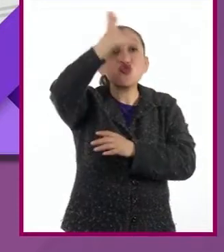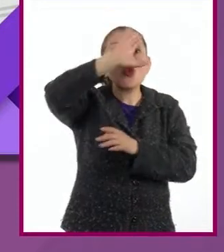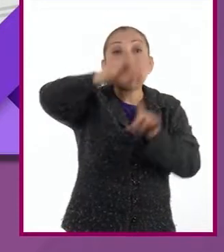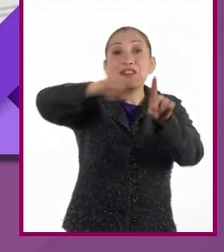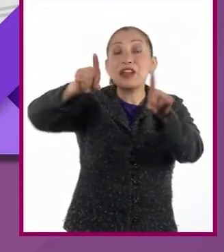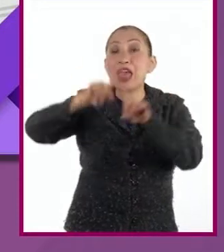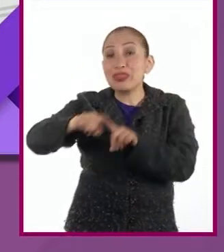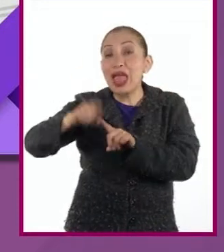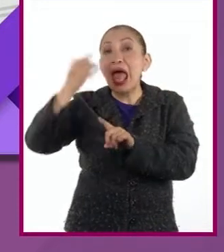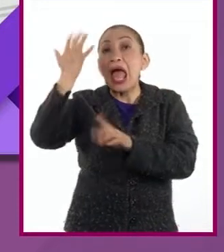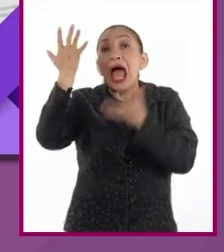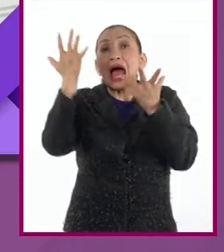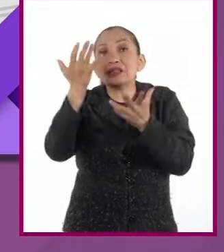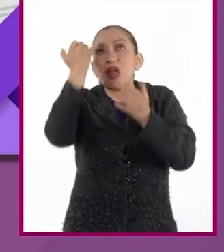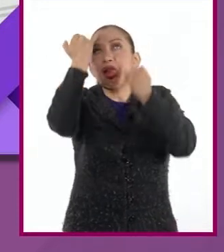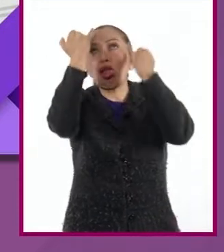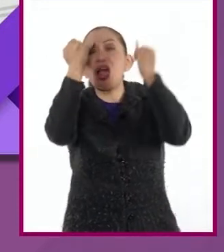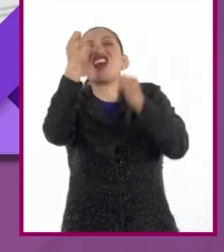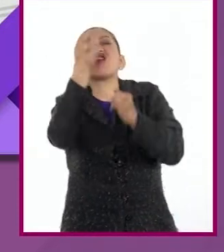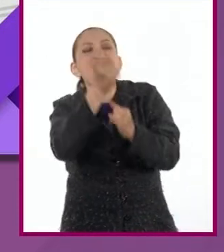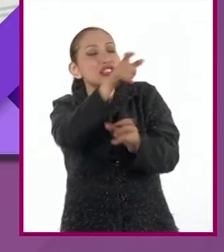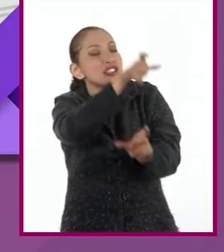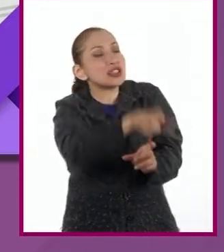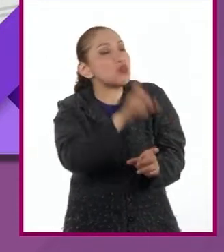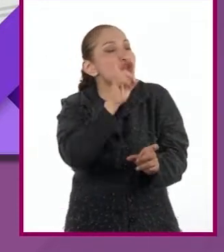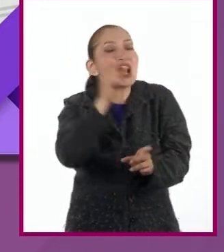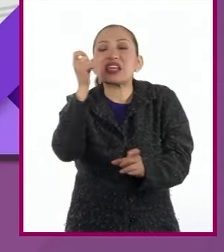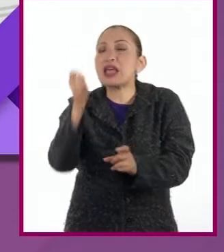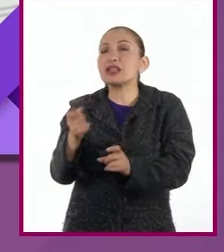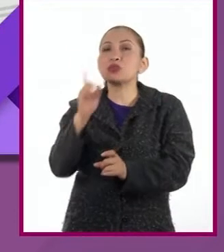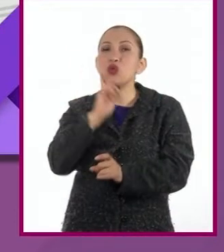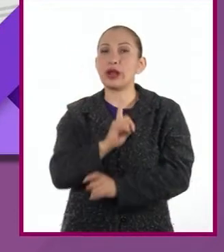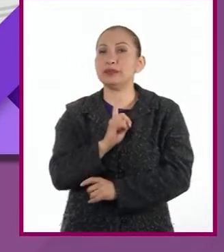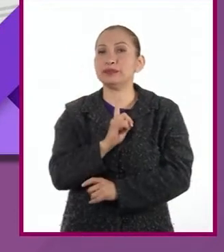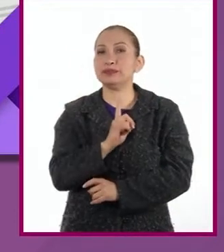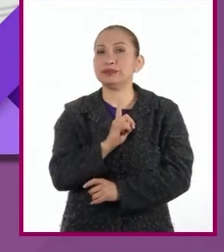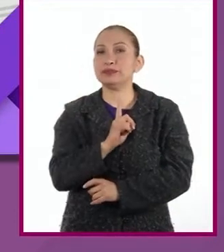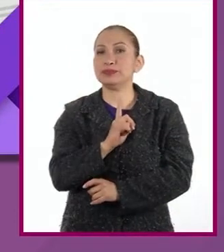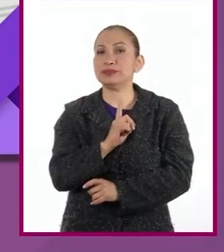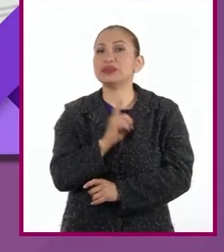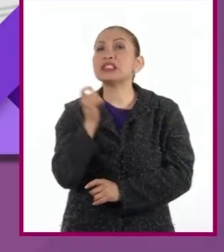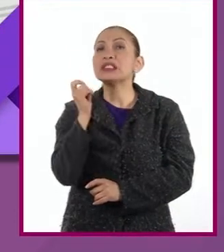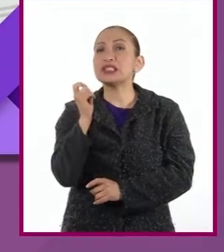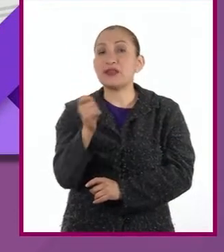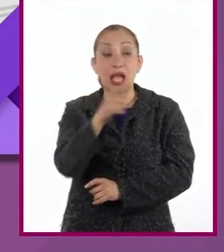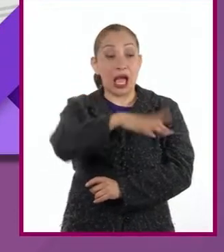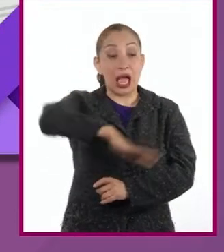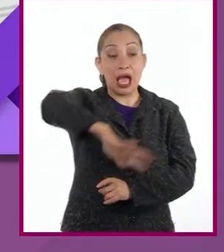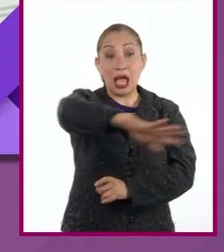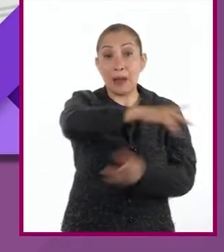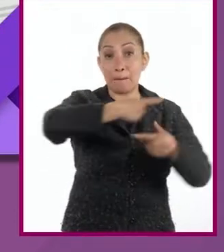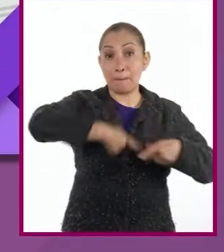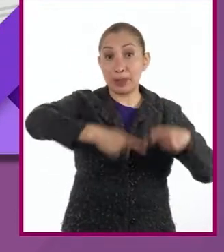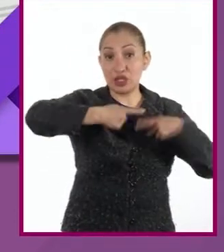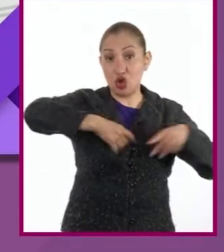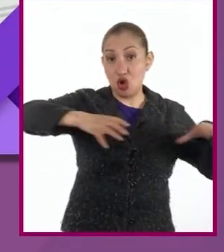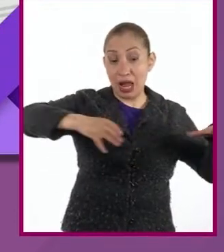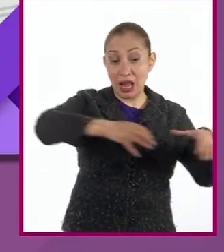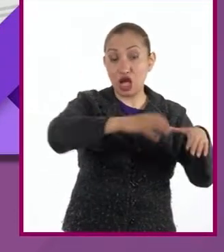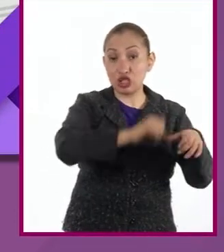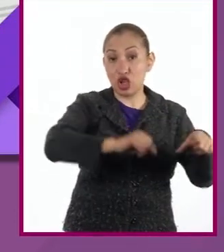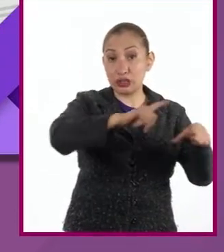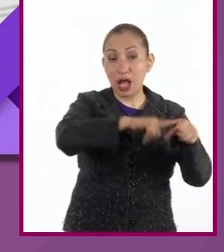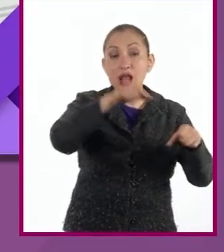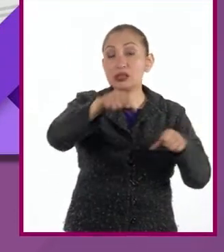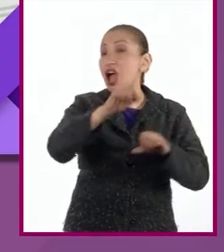construyen sobre lo que significa ser hombre o ser mujer. Responde a aquello que la sociedad ha establecido como patrones